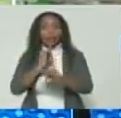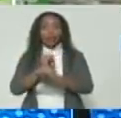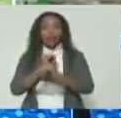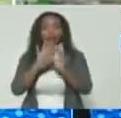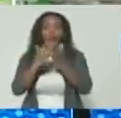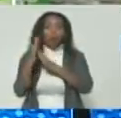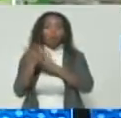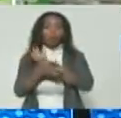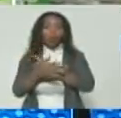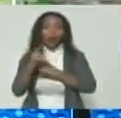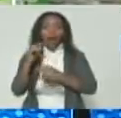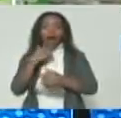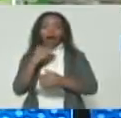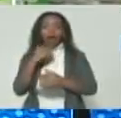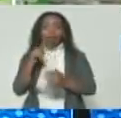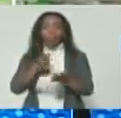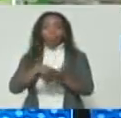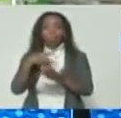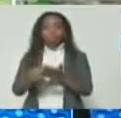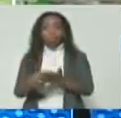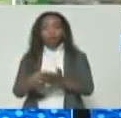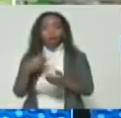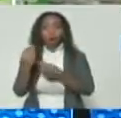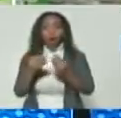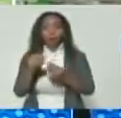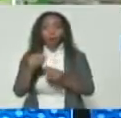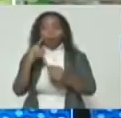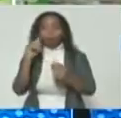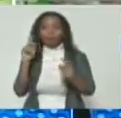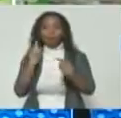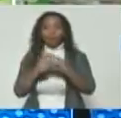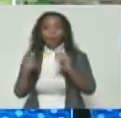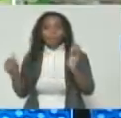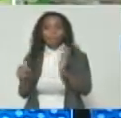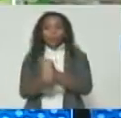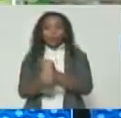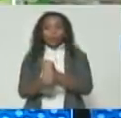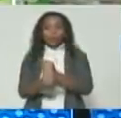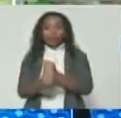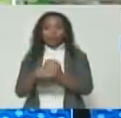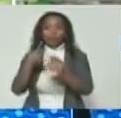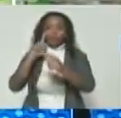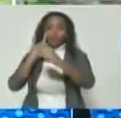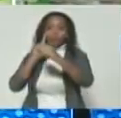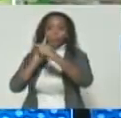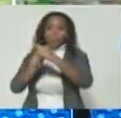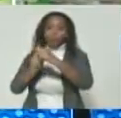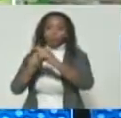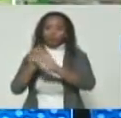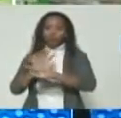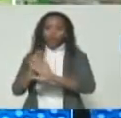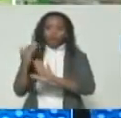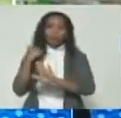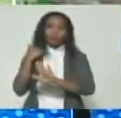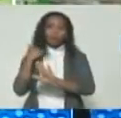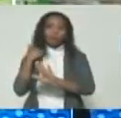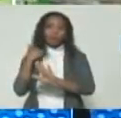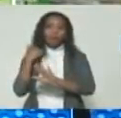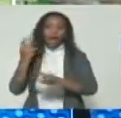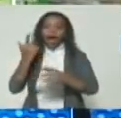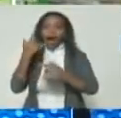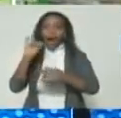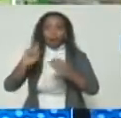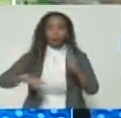en caso de que cayeran con los kilos como han caído. Han caído con los kilos, como se dice. Están las pruebas